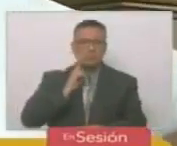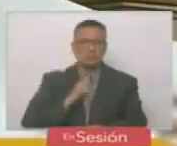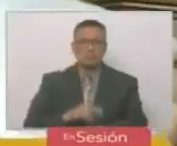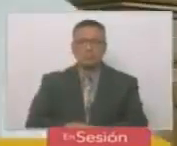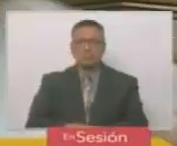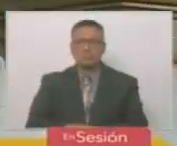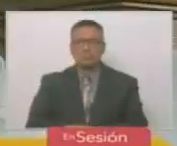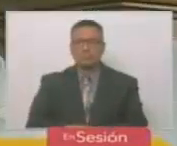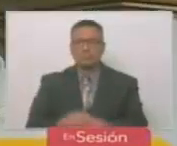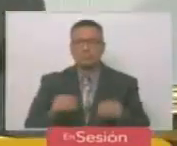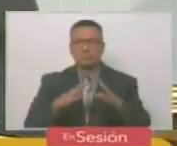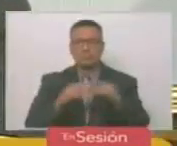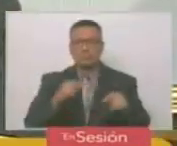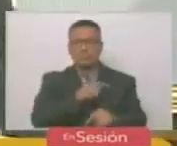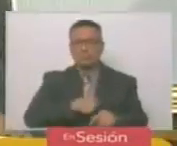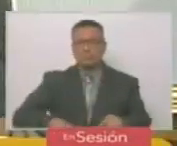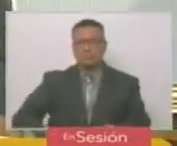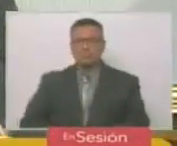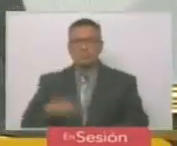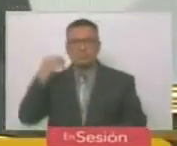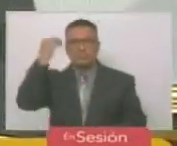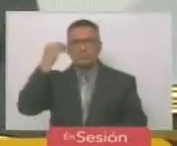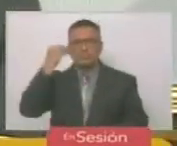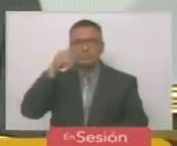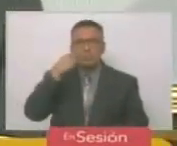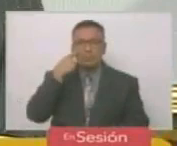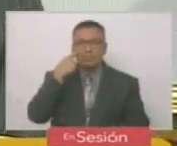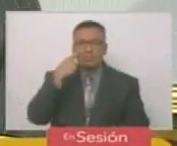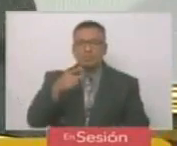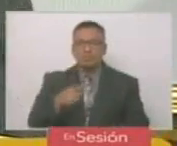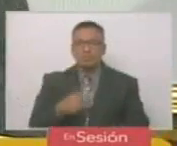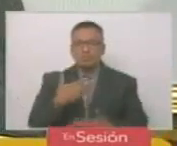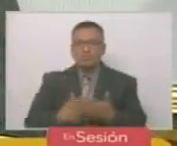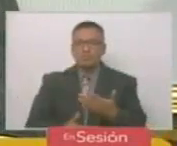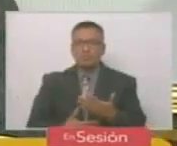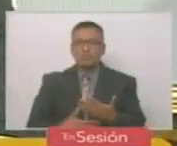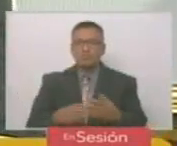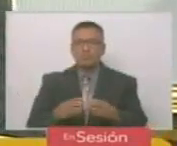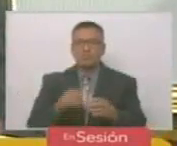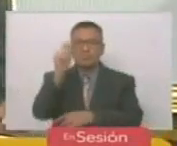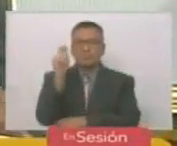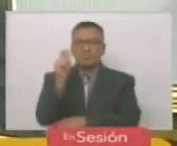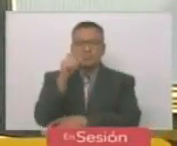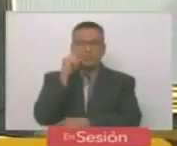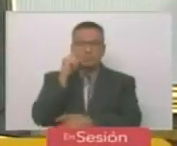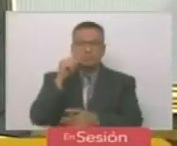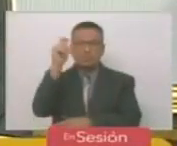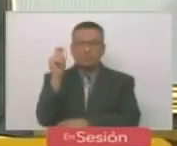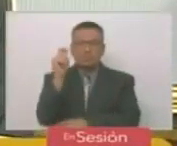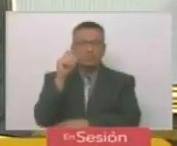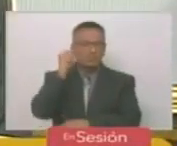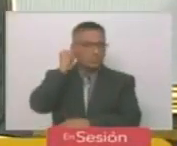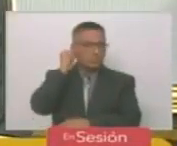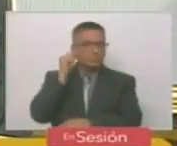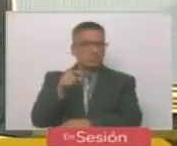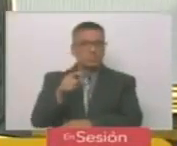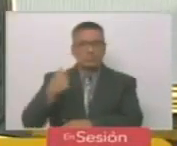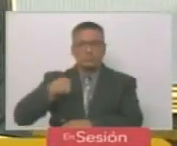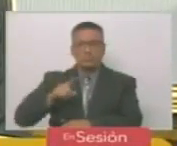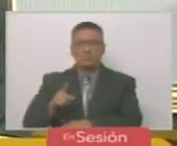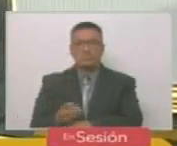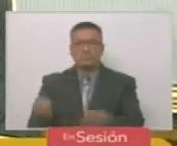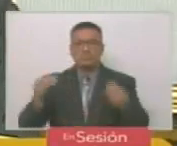presidente. En consideración, las honorables diputadas y los honorables diputados que estén